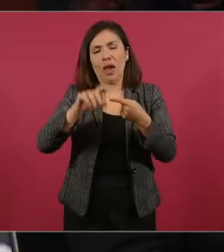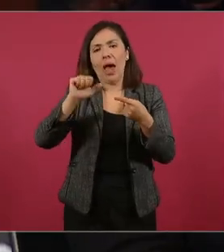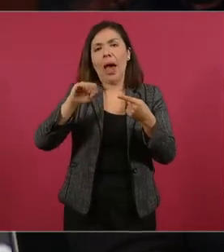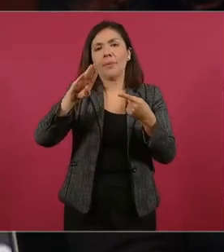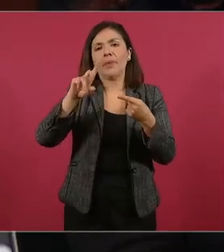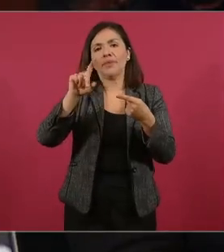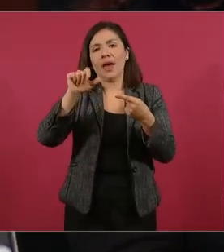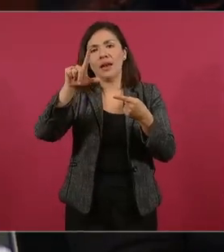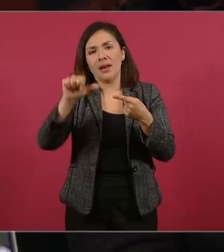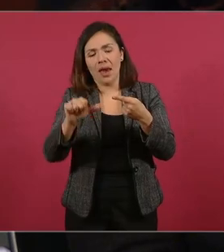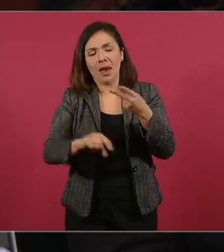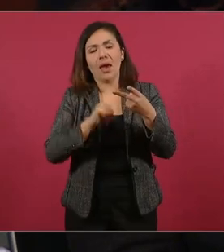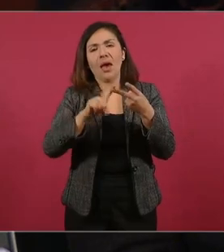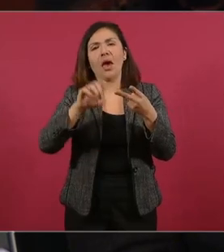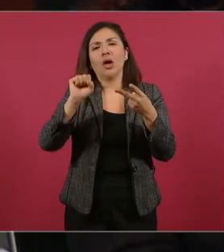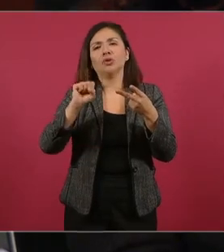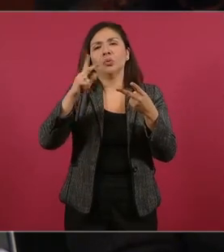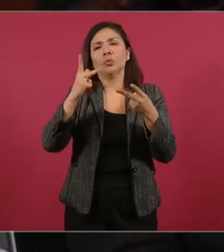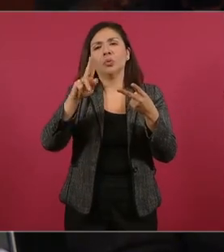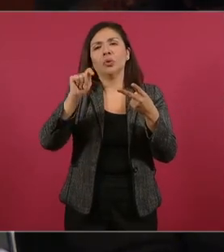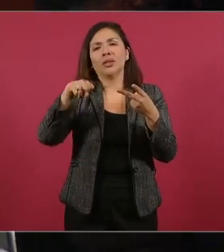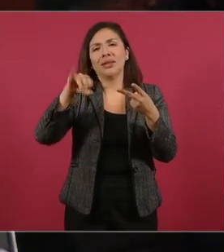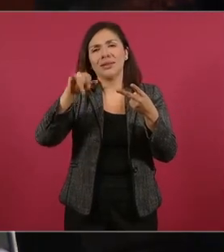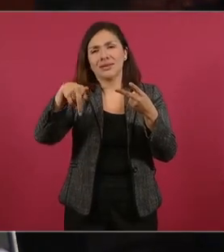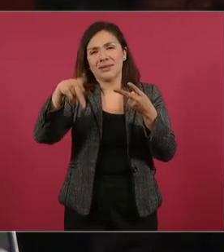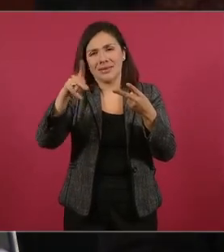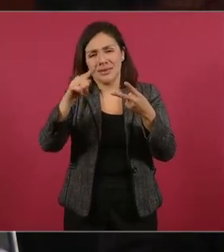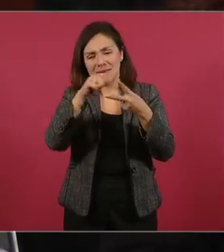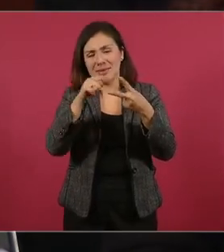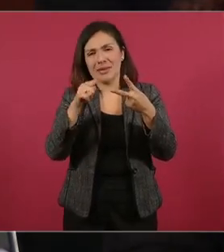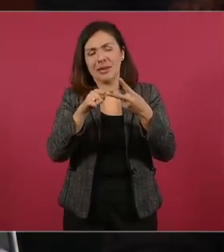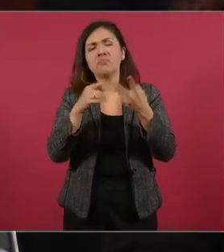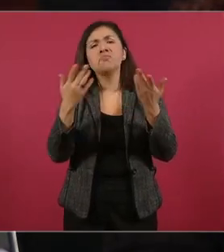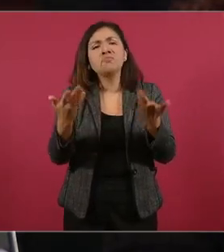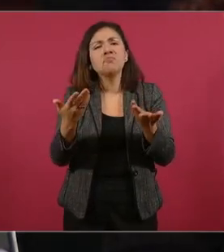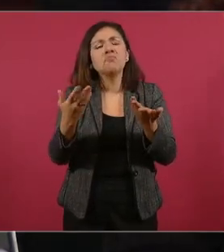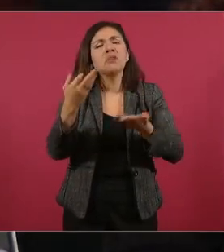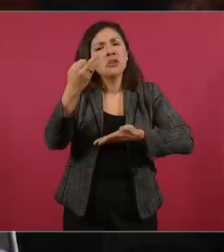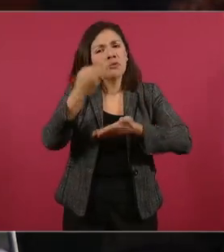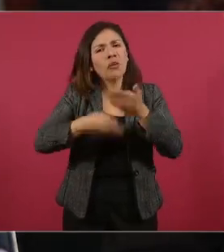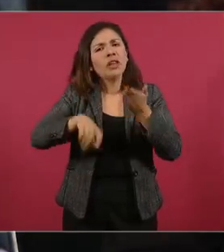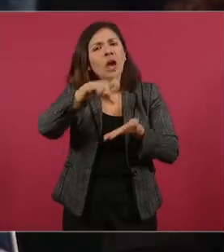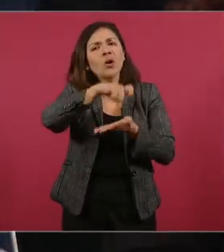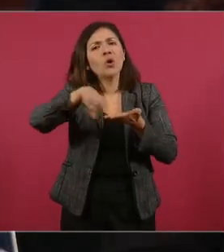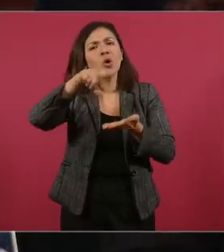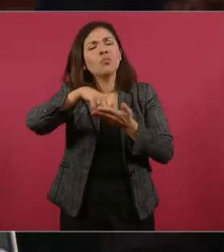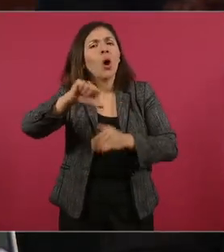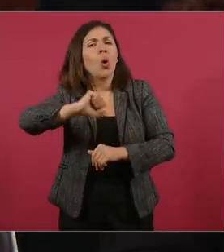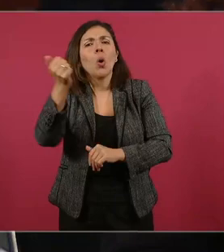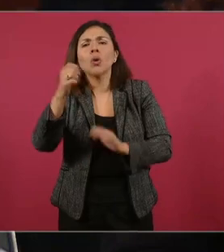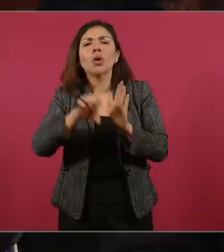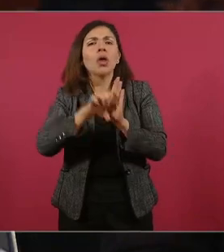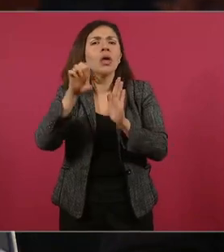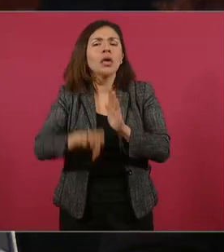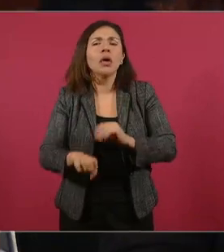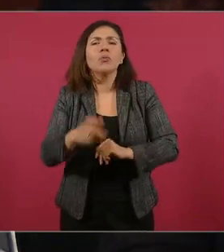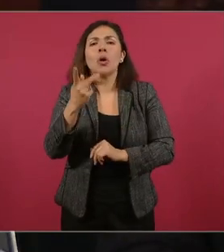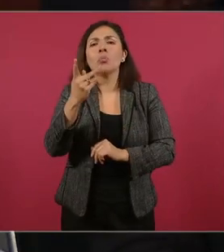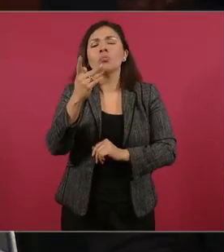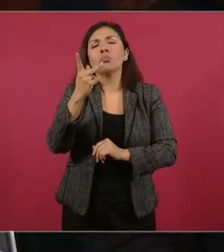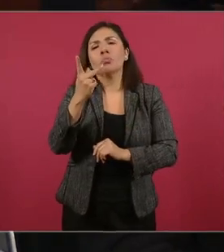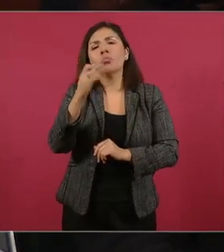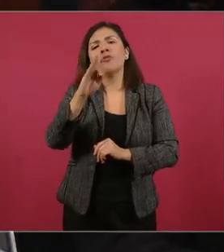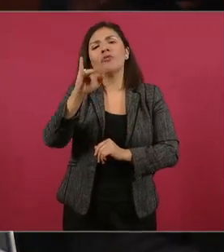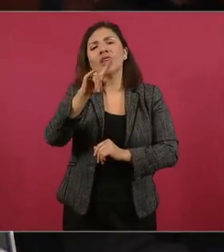y la Sputnik. ¿Por qué no se adquirieron las vacunas, por ejemplo, de Pfizer o de